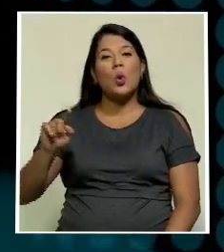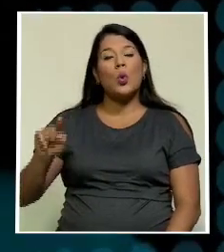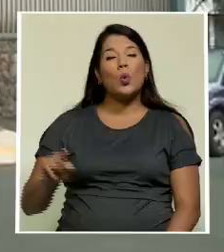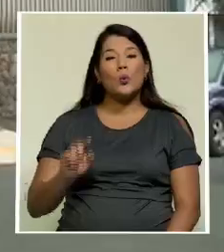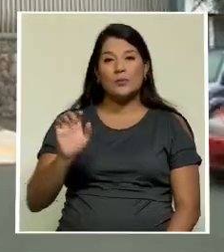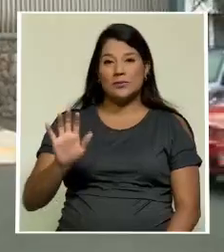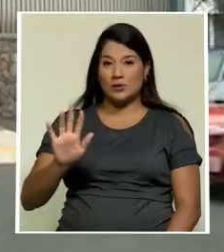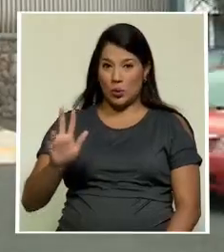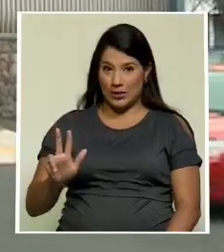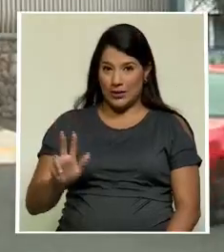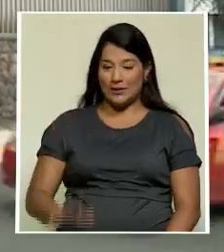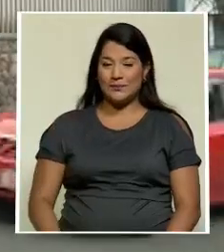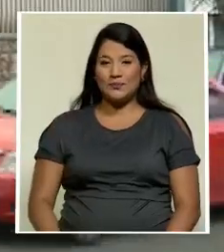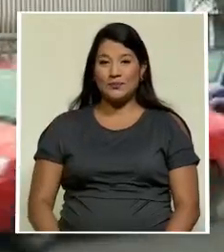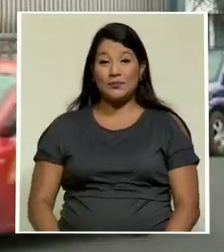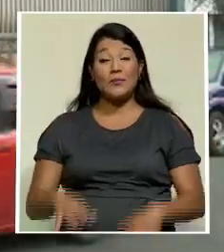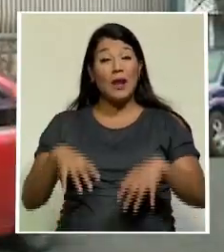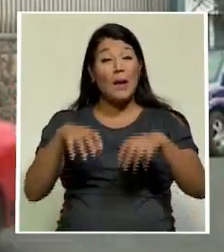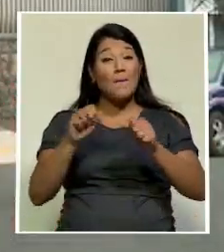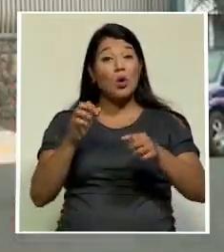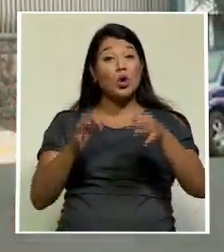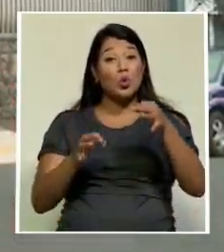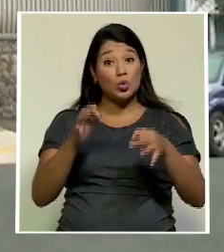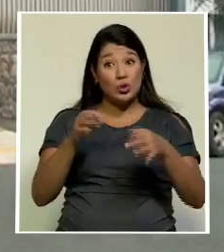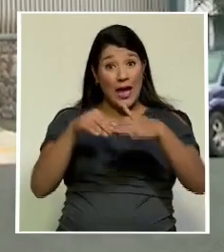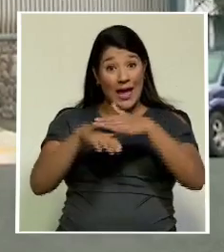84.53. El Poder Judicial habilitó en el sitio web